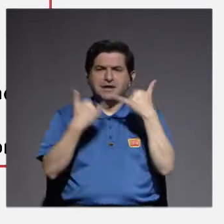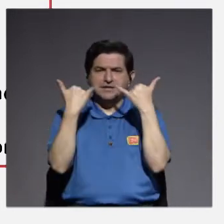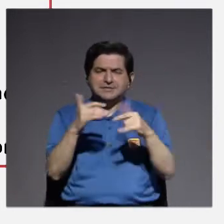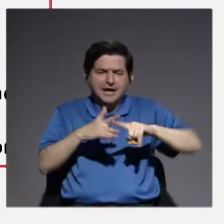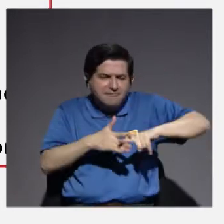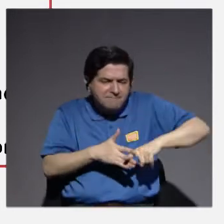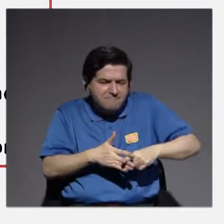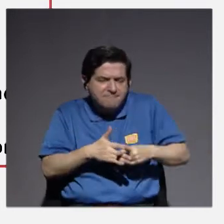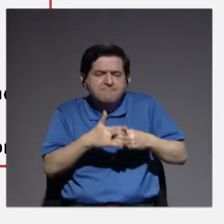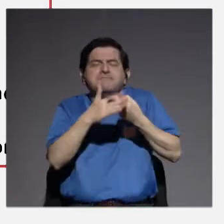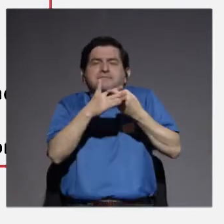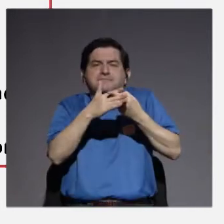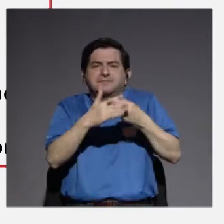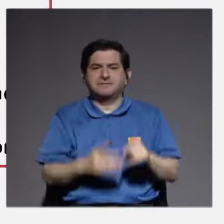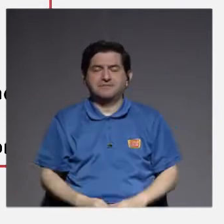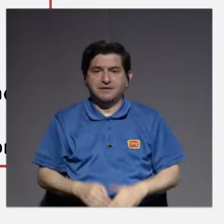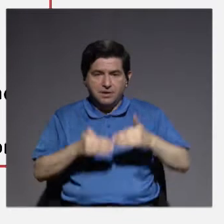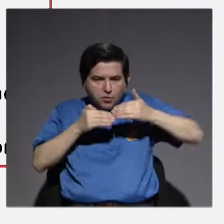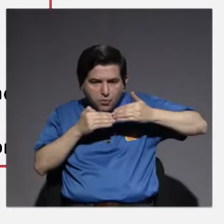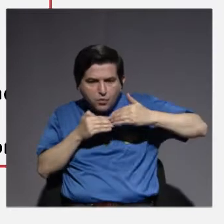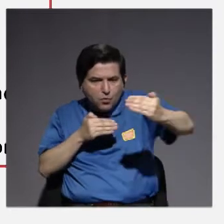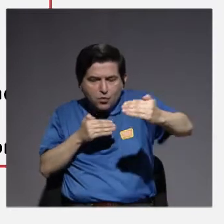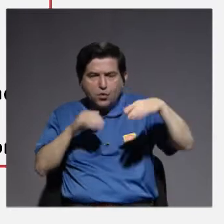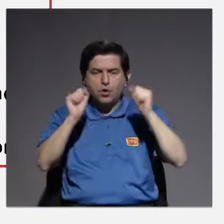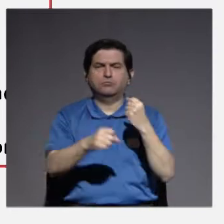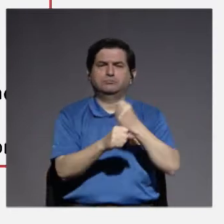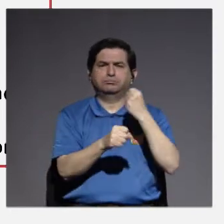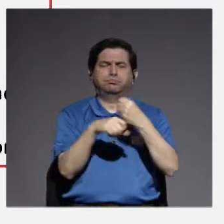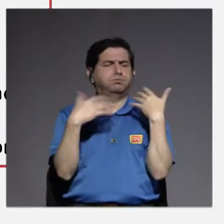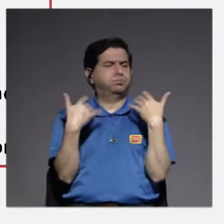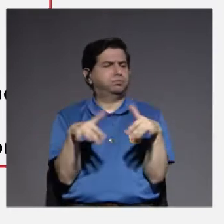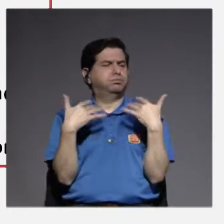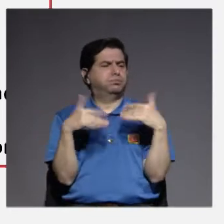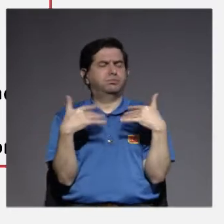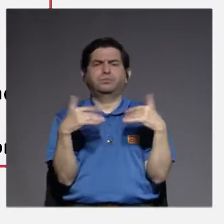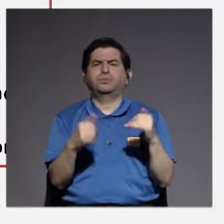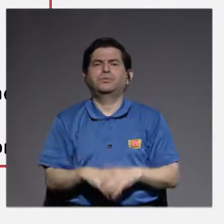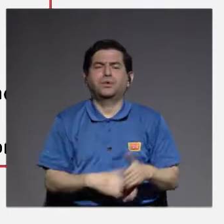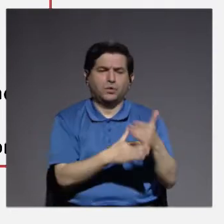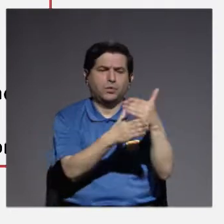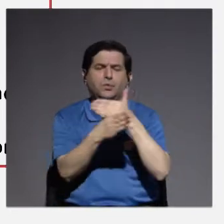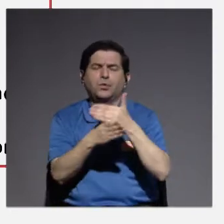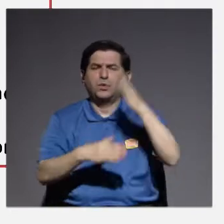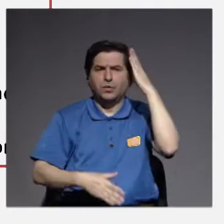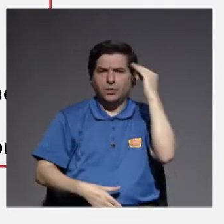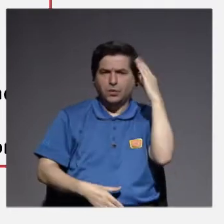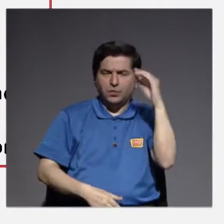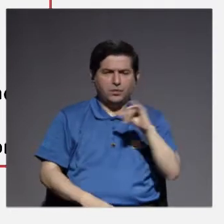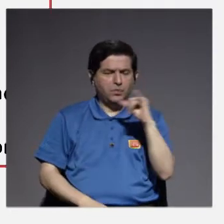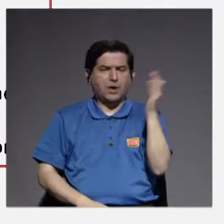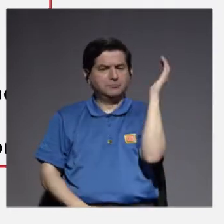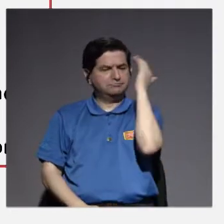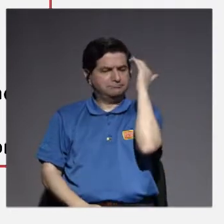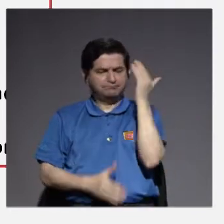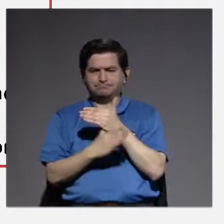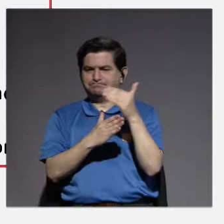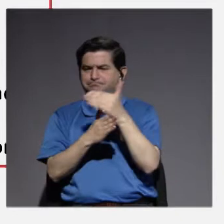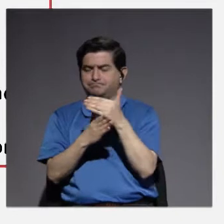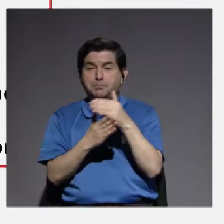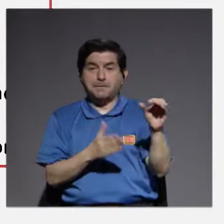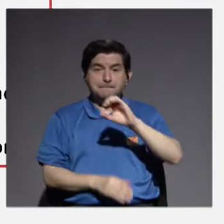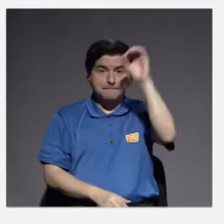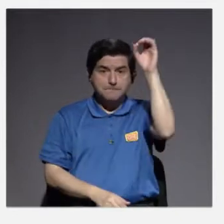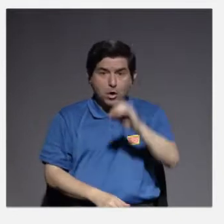está ahí sembrada, y que a partir de ahí se puede trabajar mucho compartiendo experiencias, compartiendo conocimiento para que este